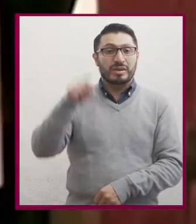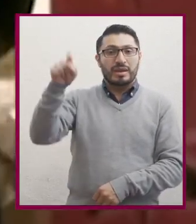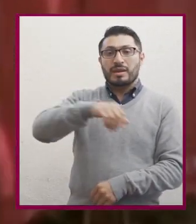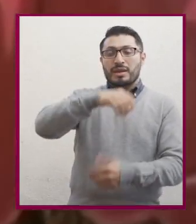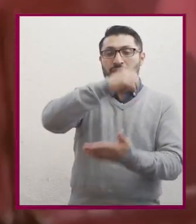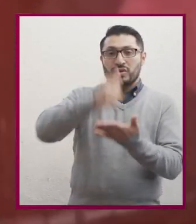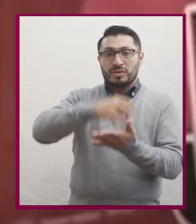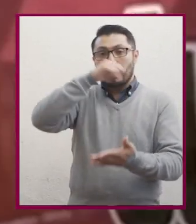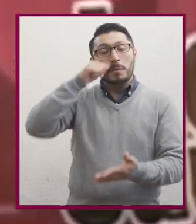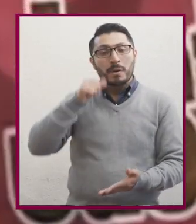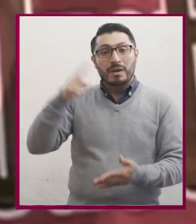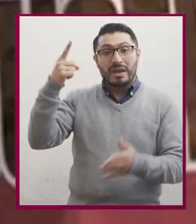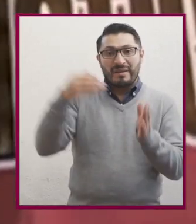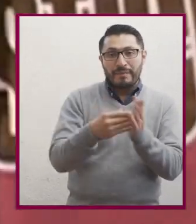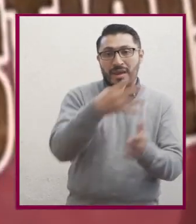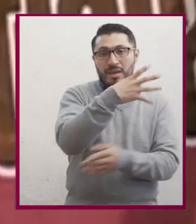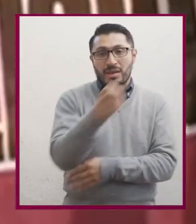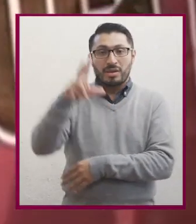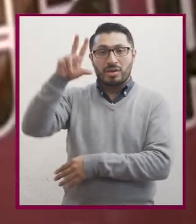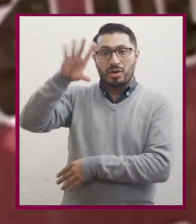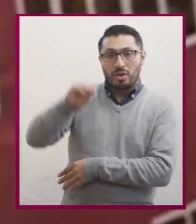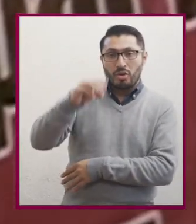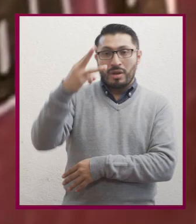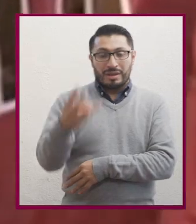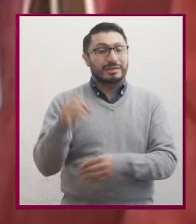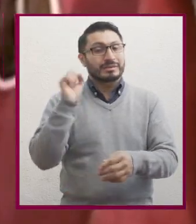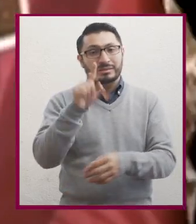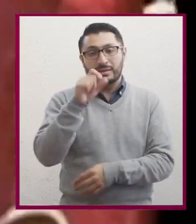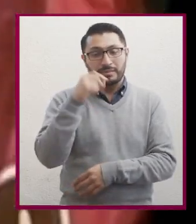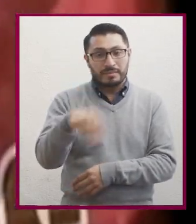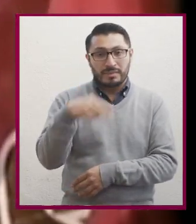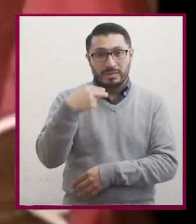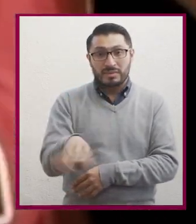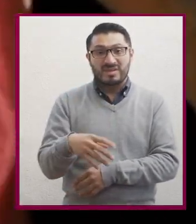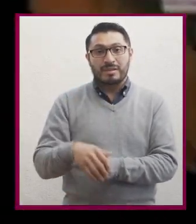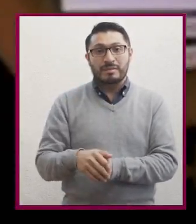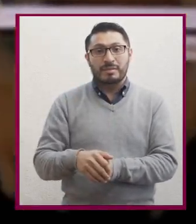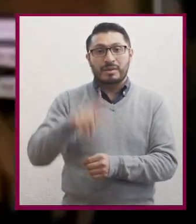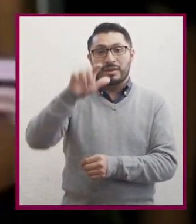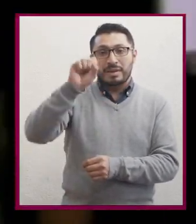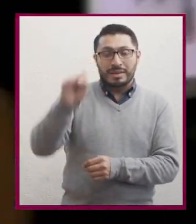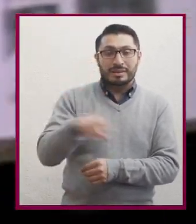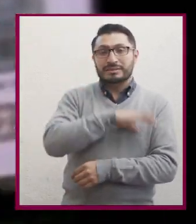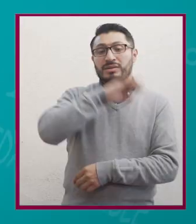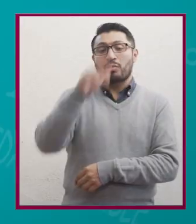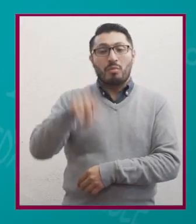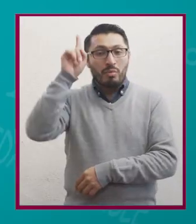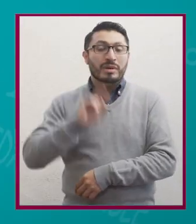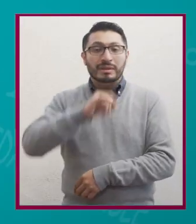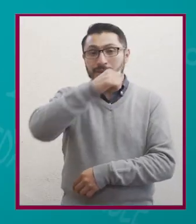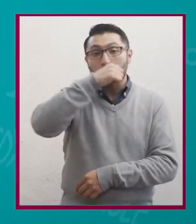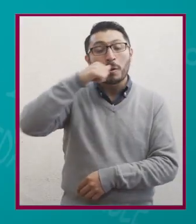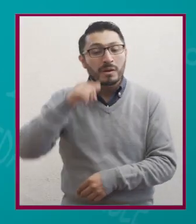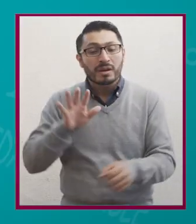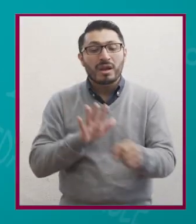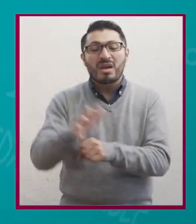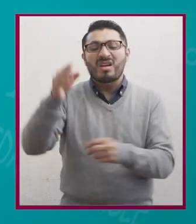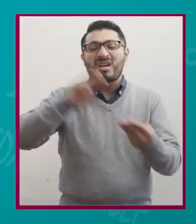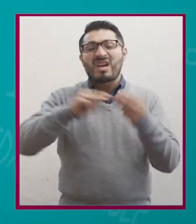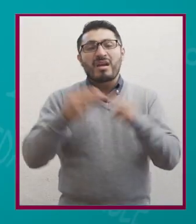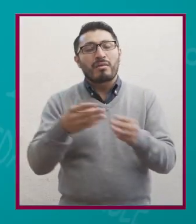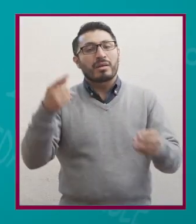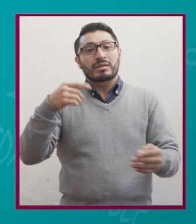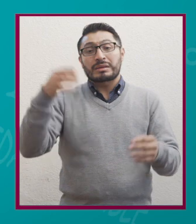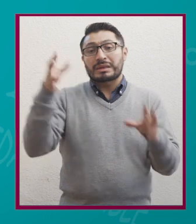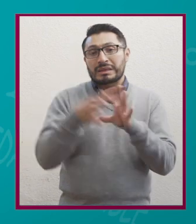de 1993, también conocidos con el nombre de Las Muertas de Juárez. ¿Cuáles son las razones de fondo